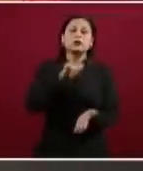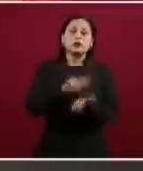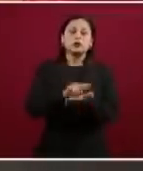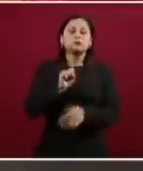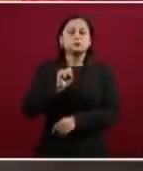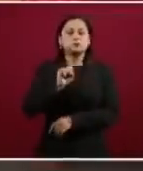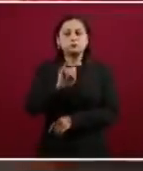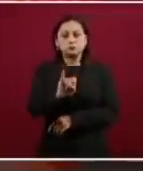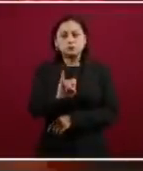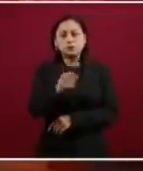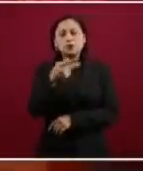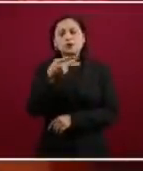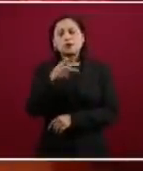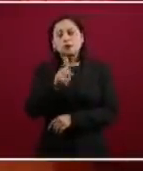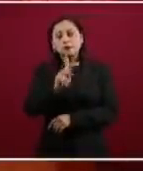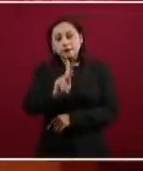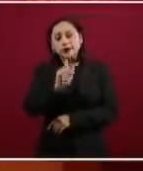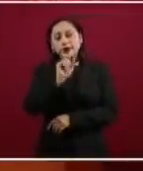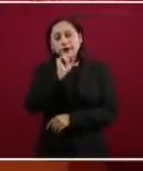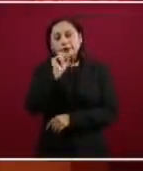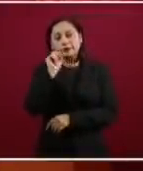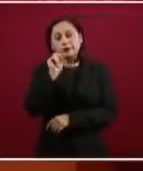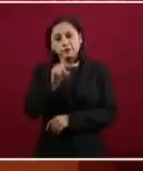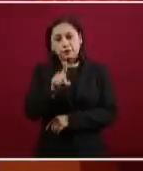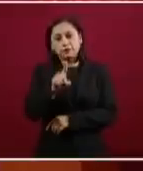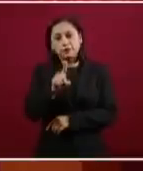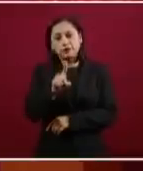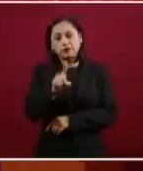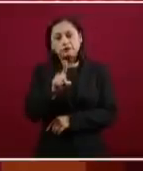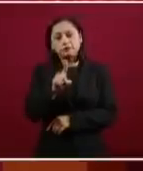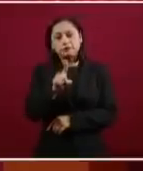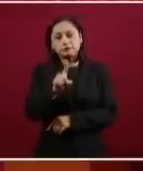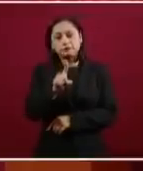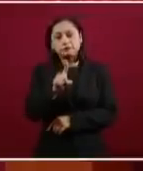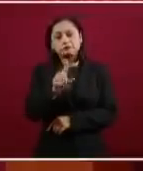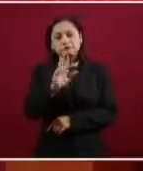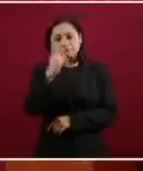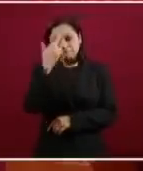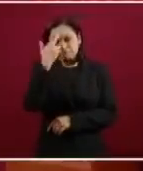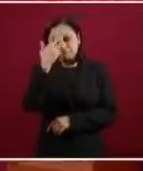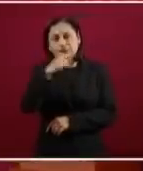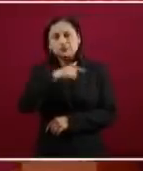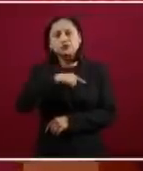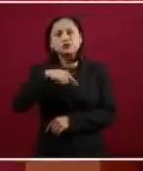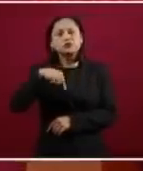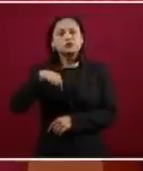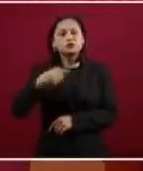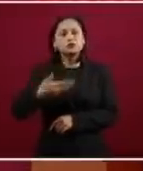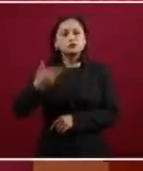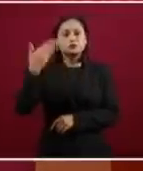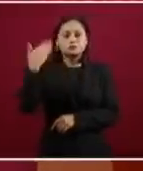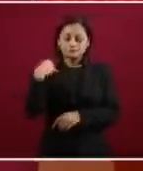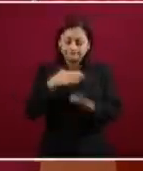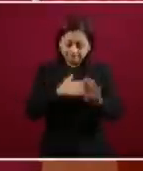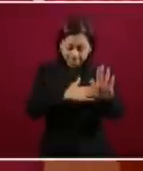sino con el compromiso que tenemos de